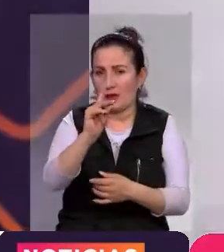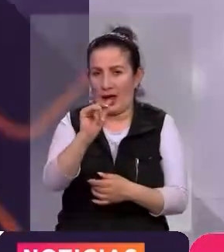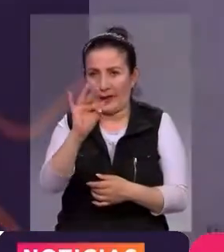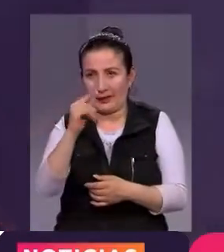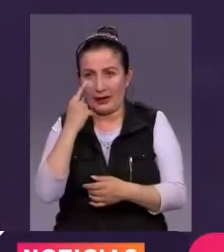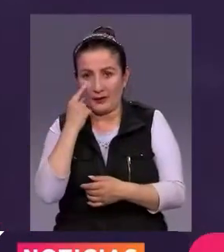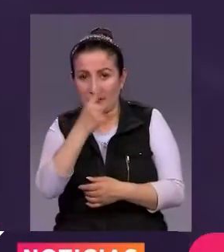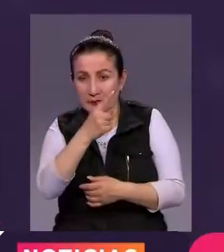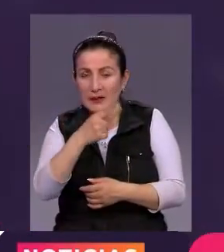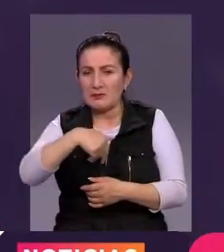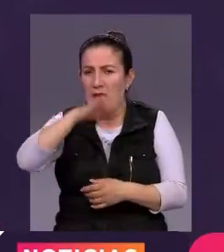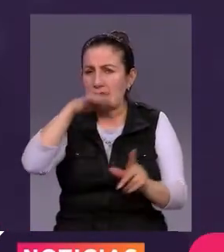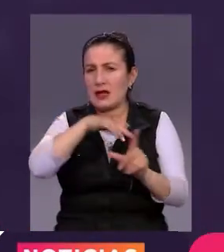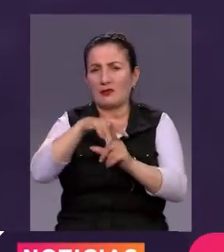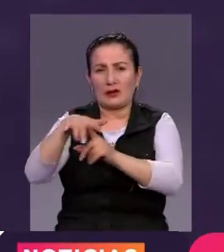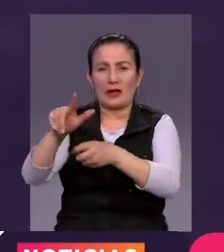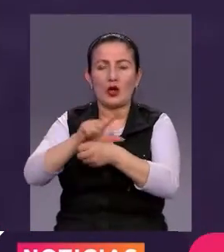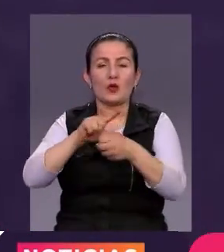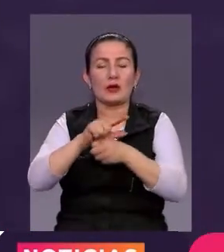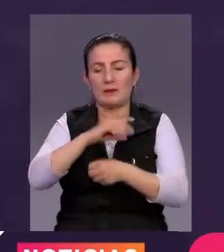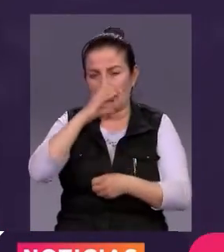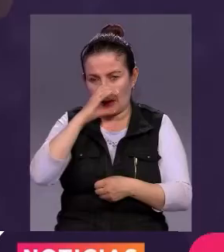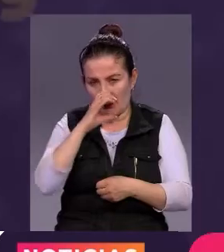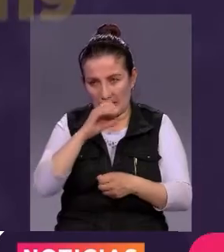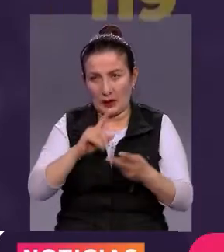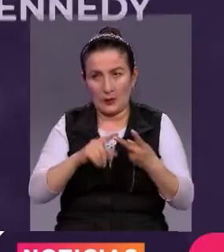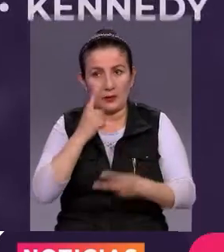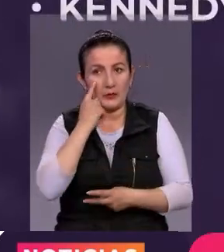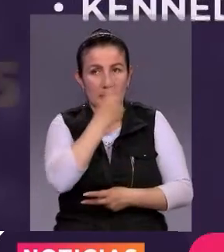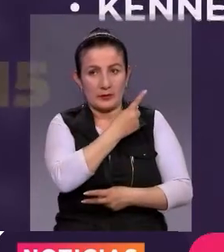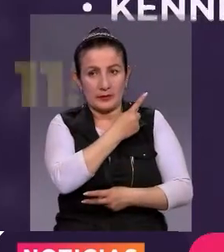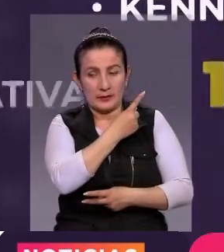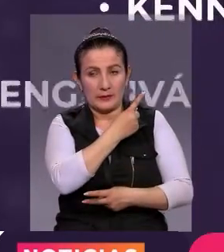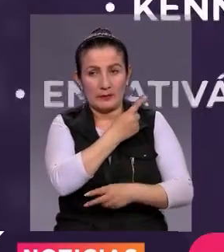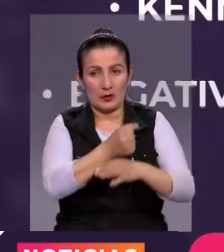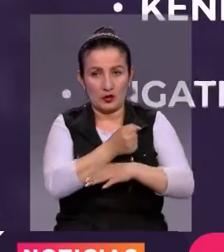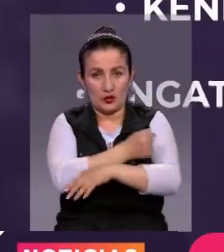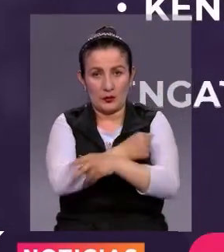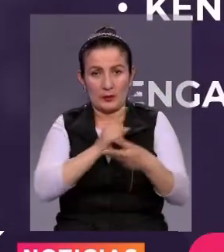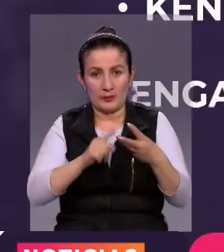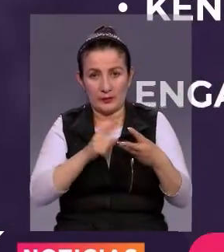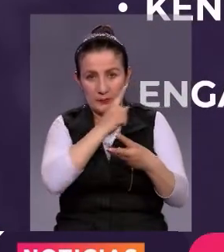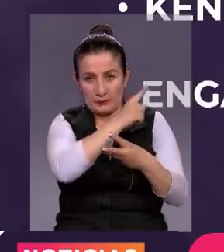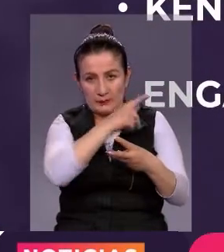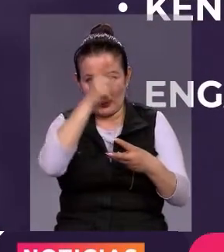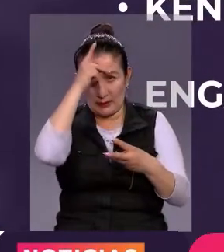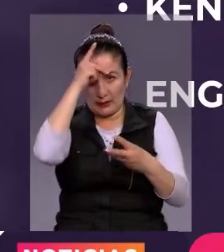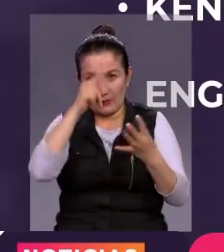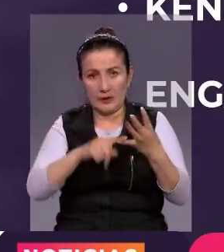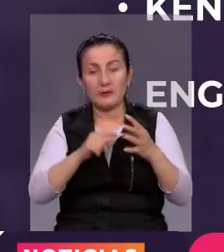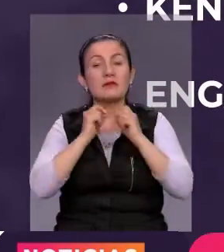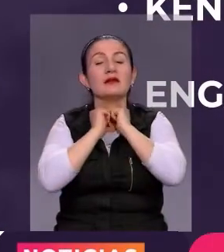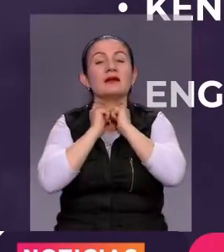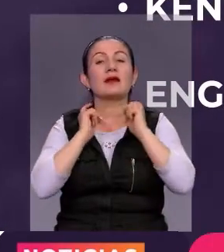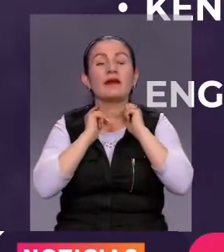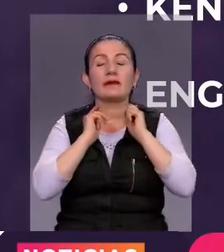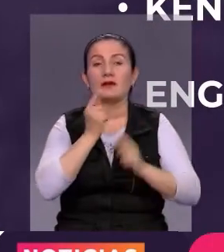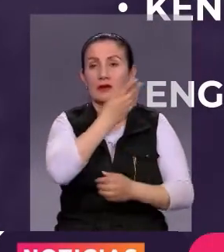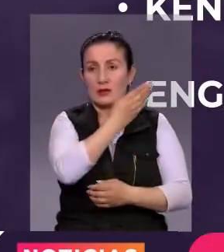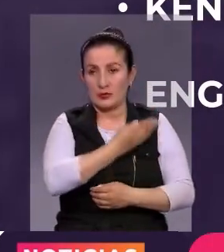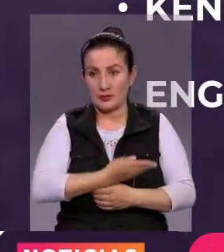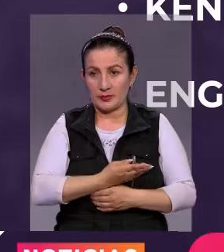que las localidades más afectadas son Chapinero con 156 infectados, Suba presenta 149 y